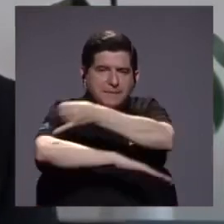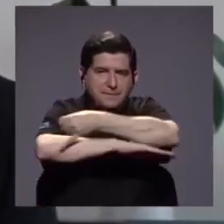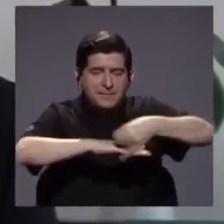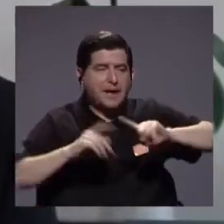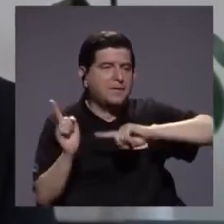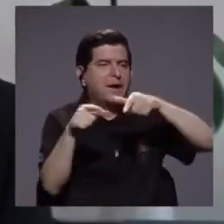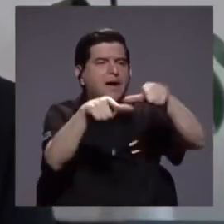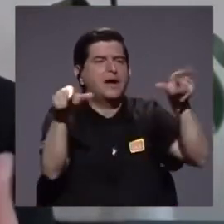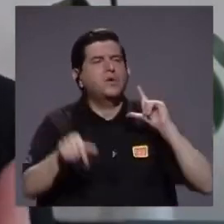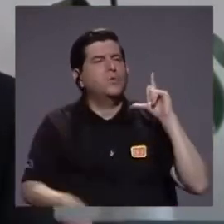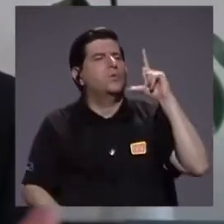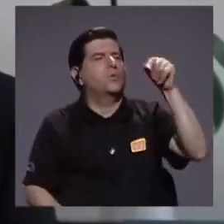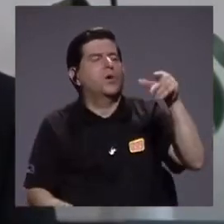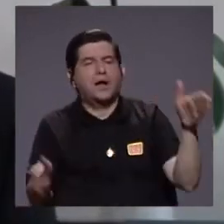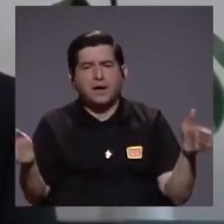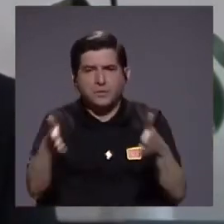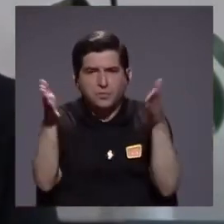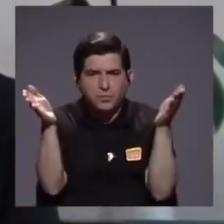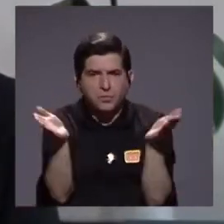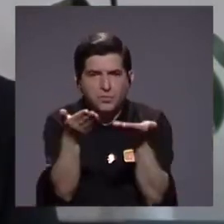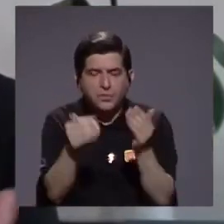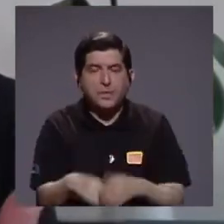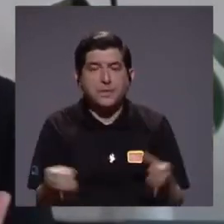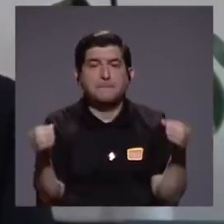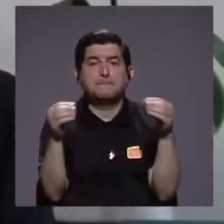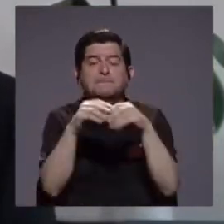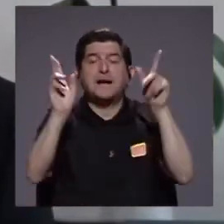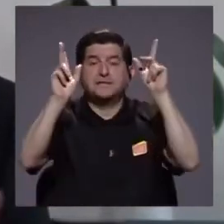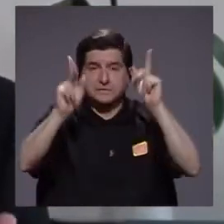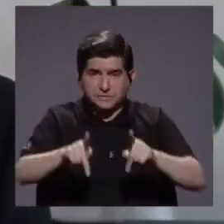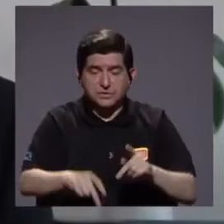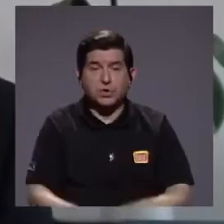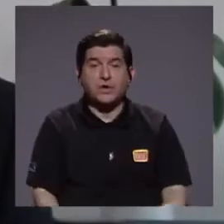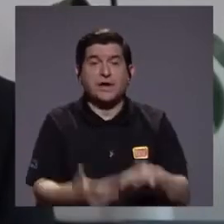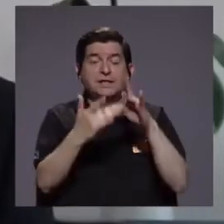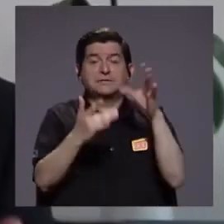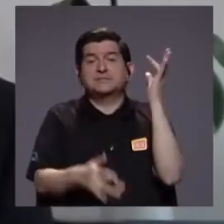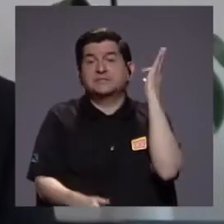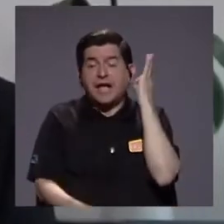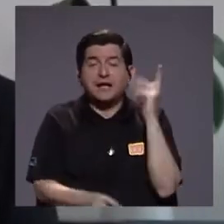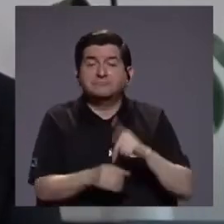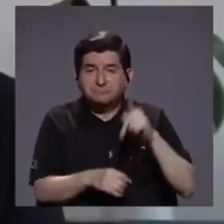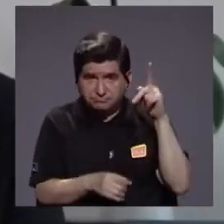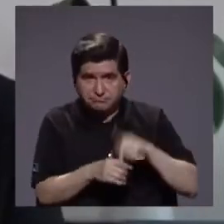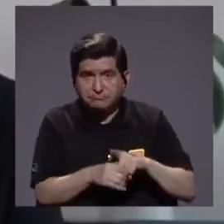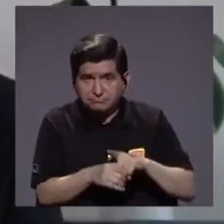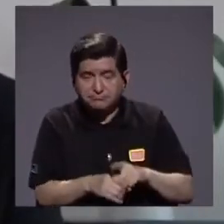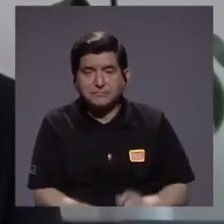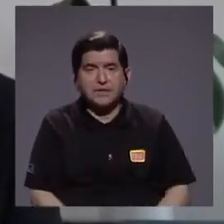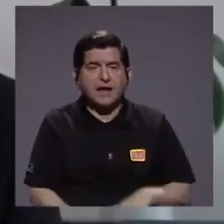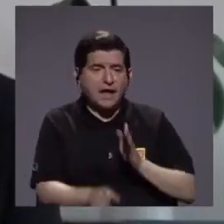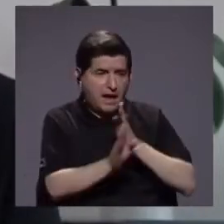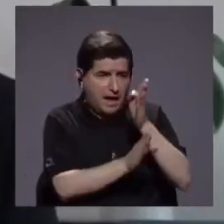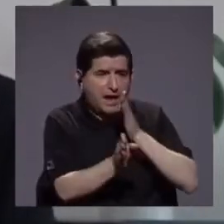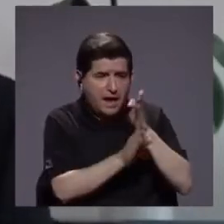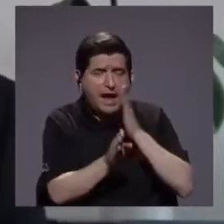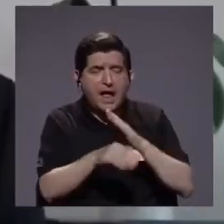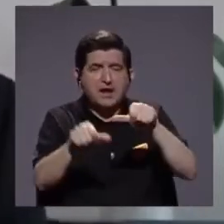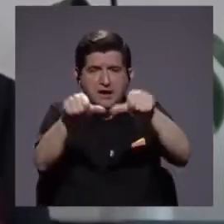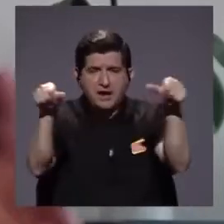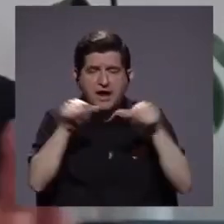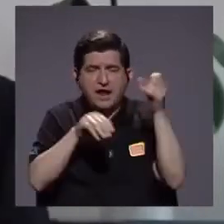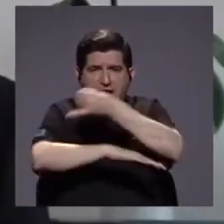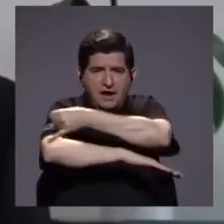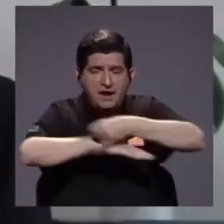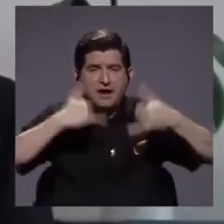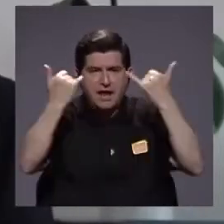zonas rurales y promueve que más y más personas, y especialmente mujeres, participen en las carreras del área de ingeniería. Y